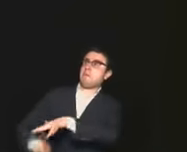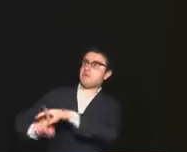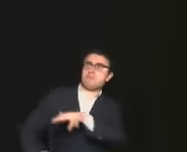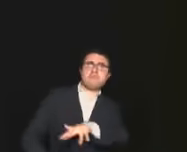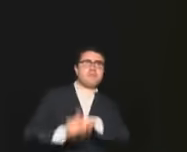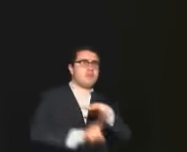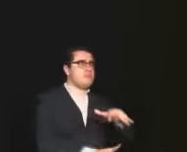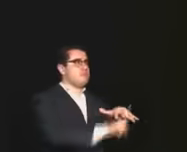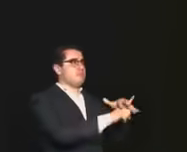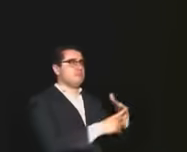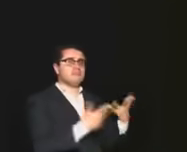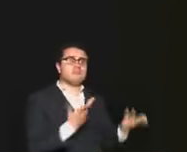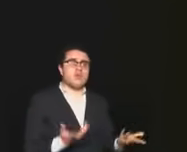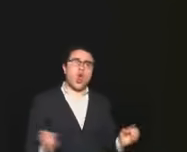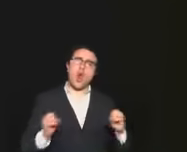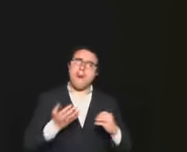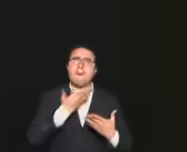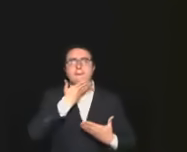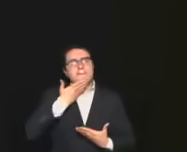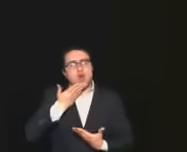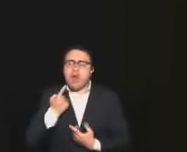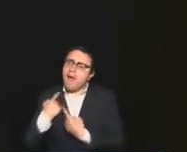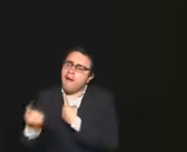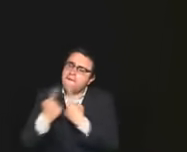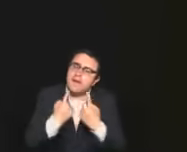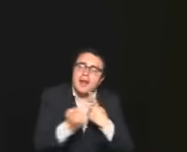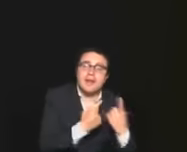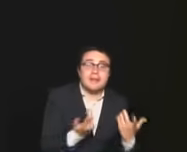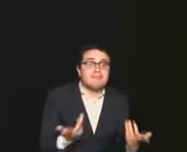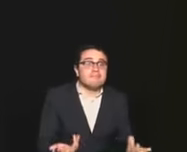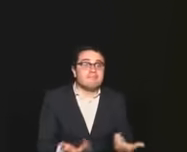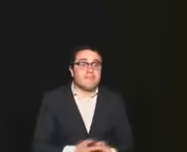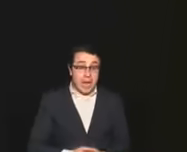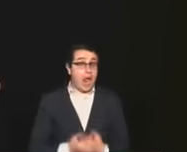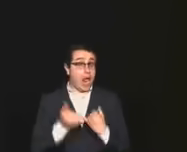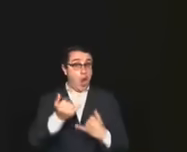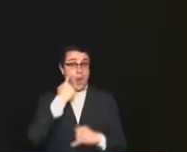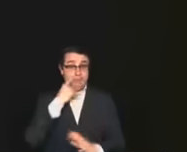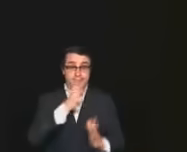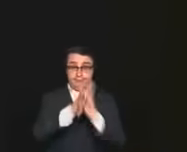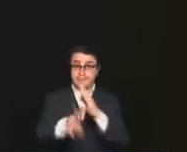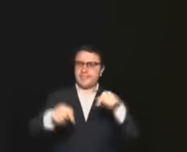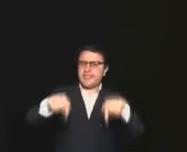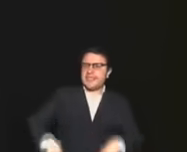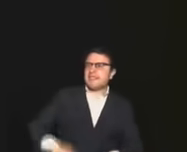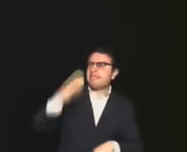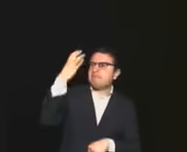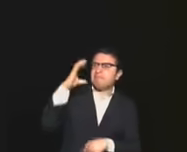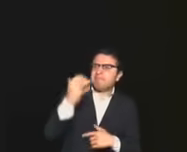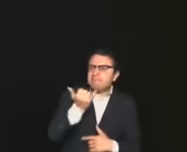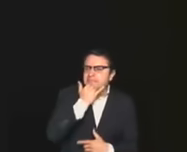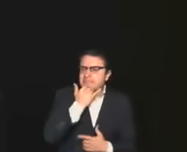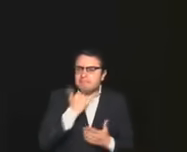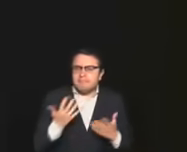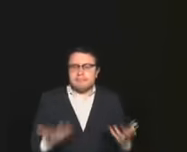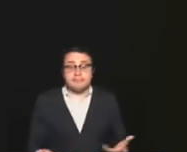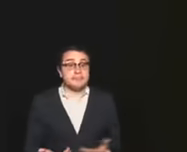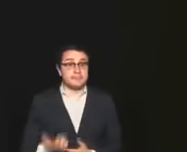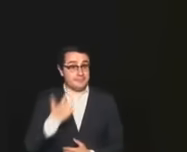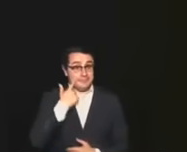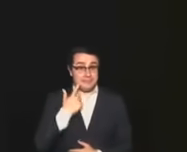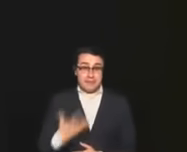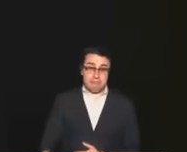Si la droga de la muerte no nos está anunciando. Ahora, veámoslo en Colombia. ¿Eso qué significa? Que las bases de la